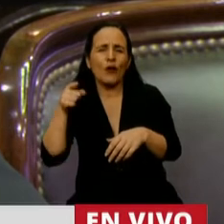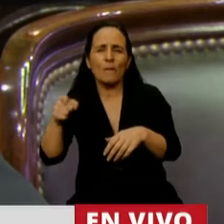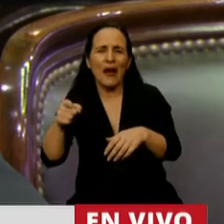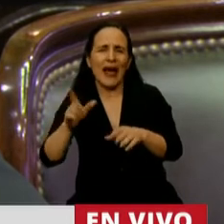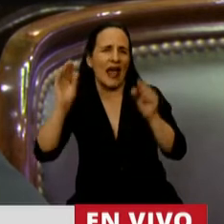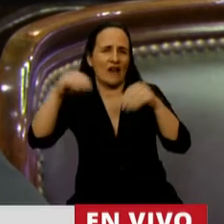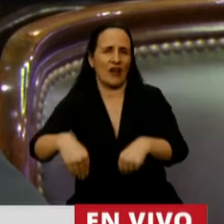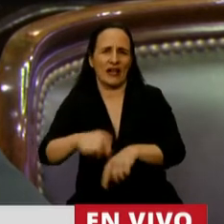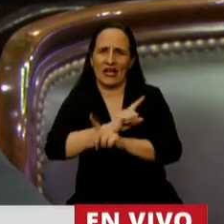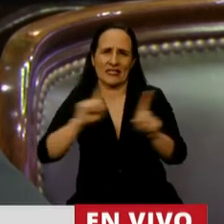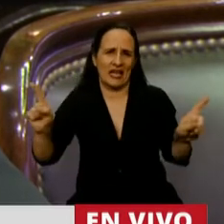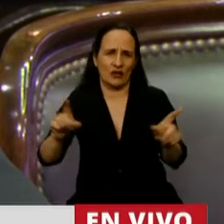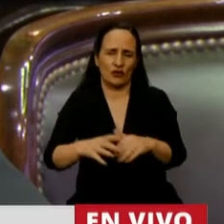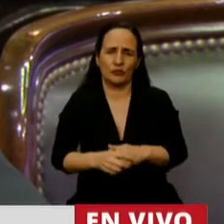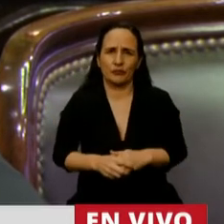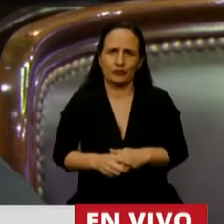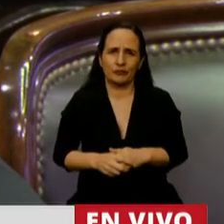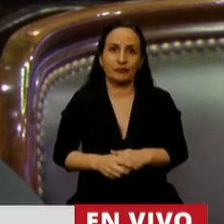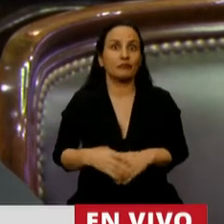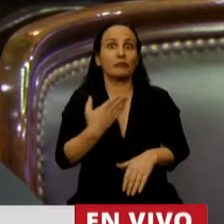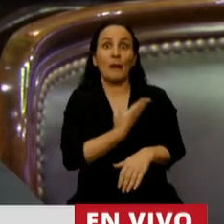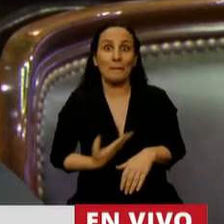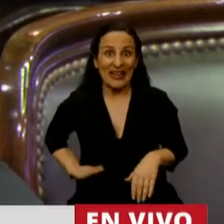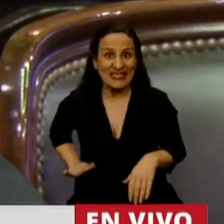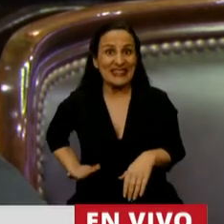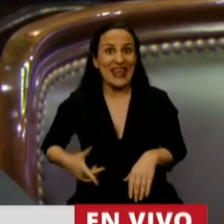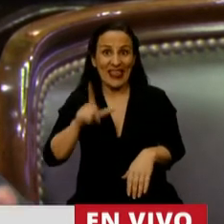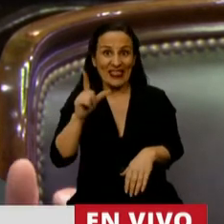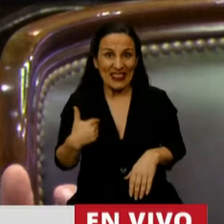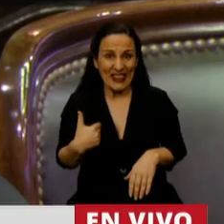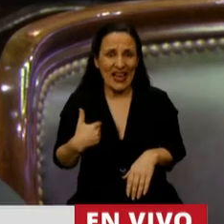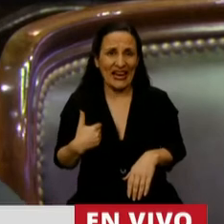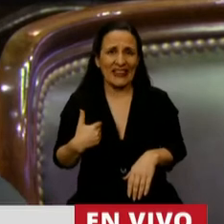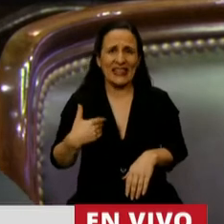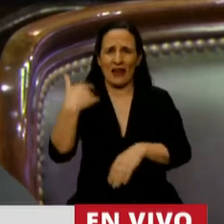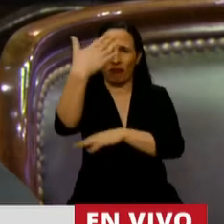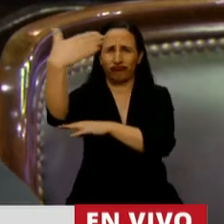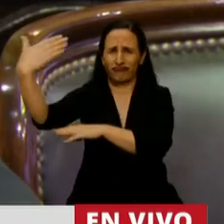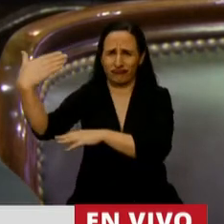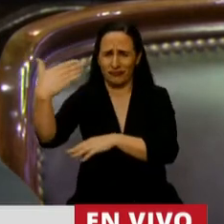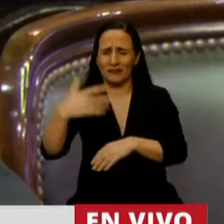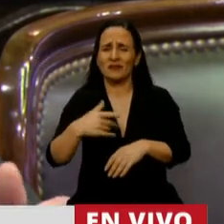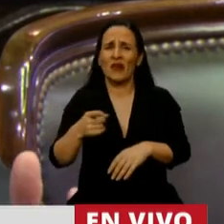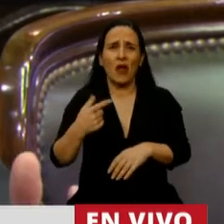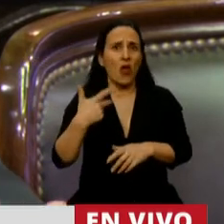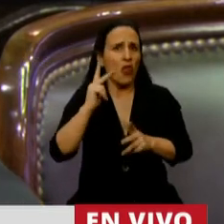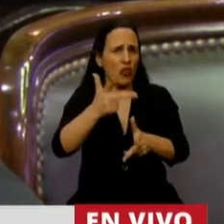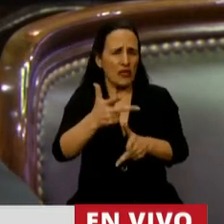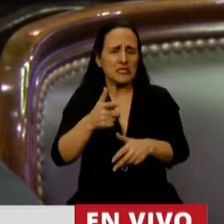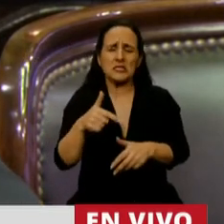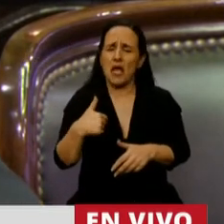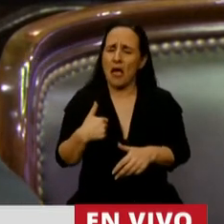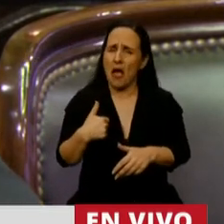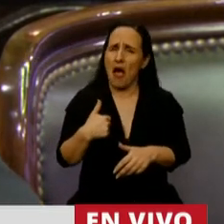no fracasar. El presidente también manifiesta en distintos actos públicos que no está dispuesto